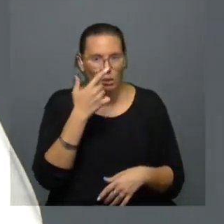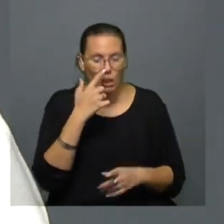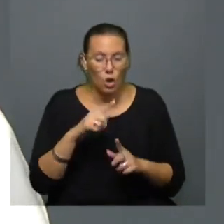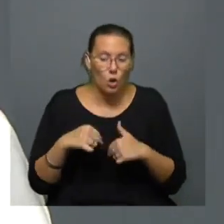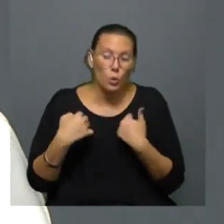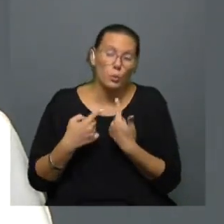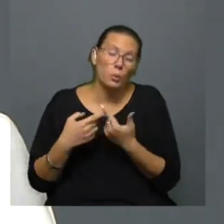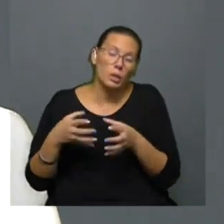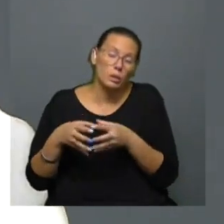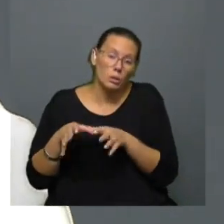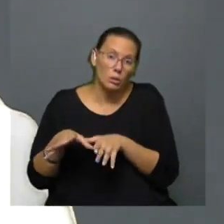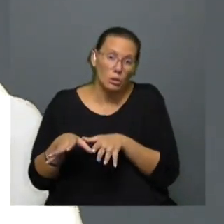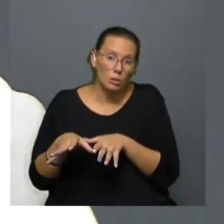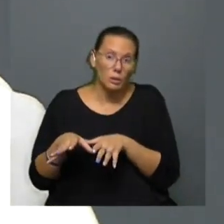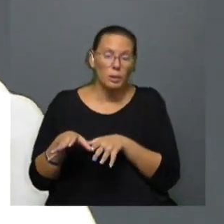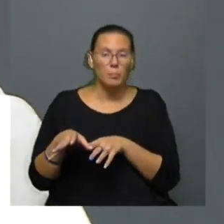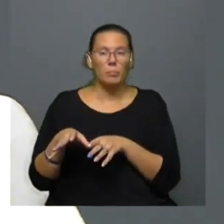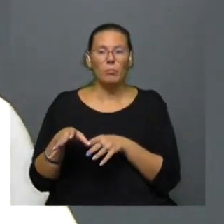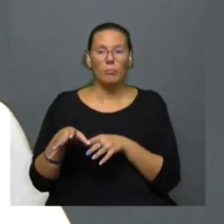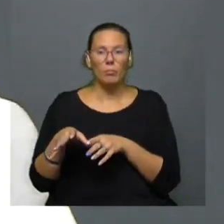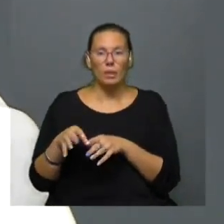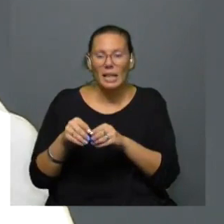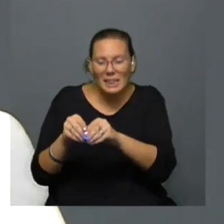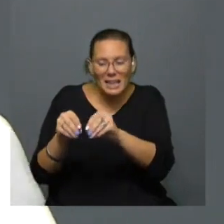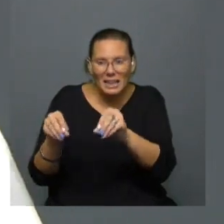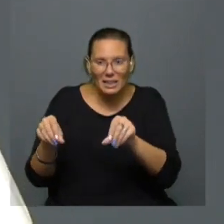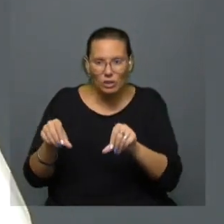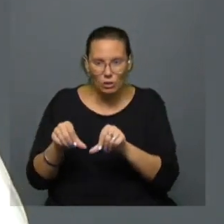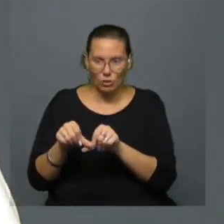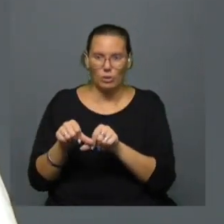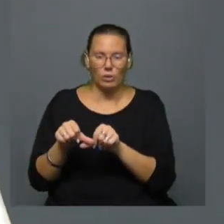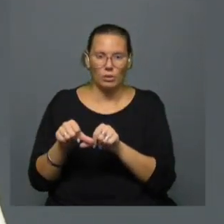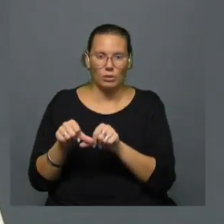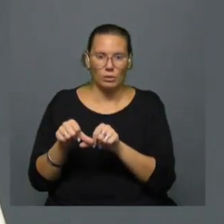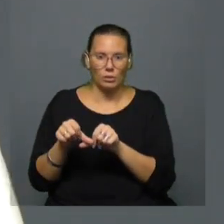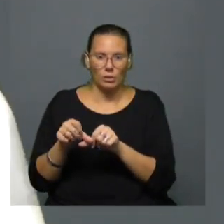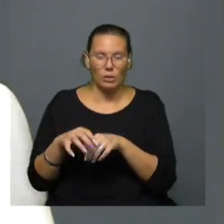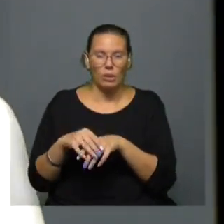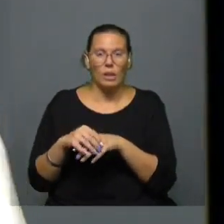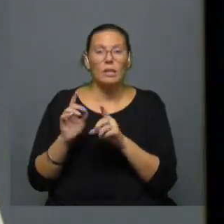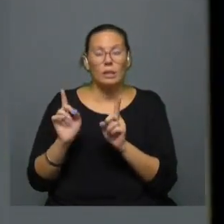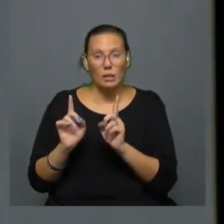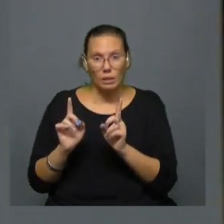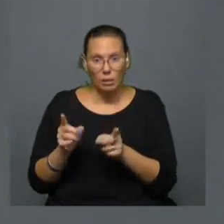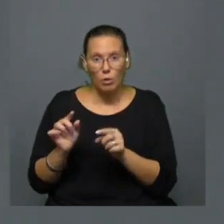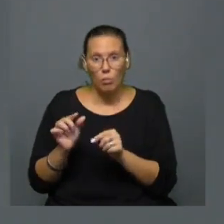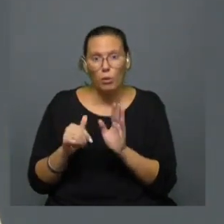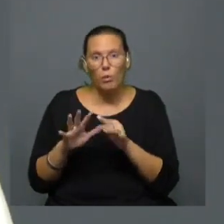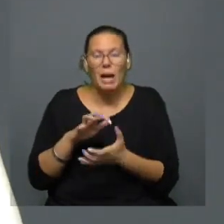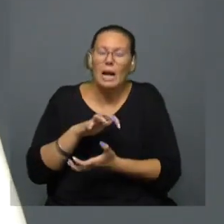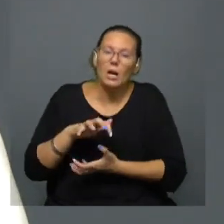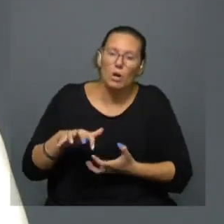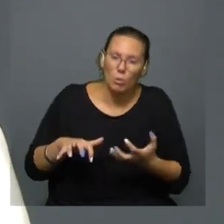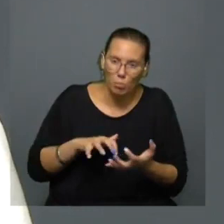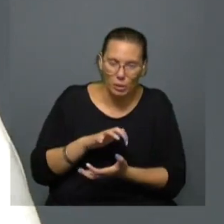nuestro, el ser, el territorio, la territorialidad, le da también un carácter un poquito más complejo, en